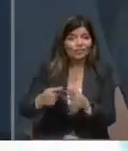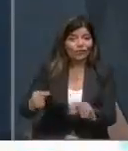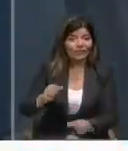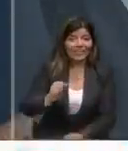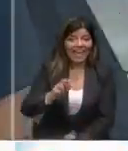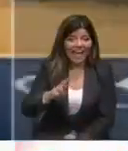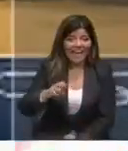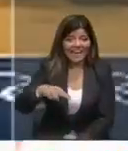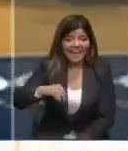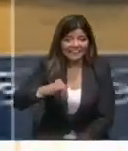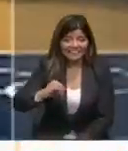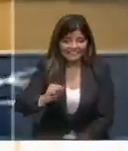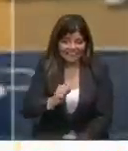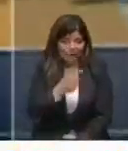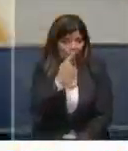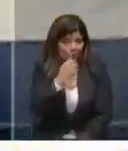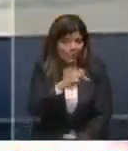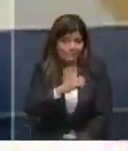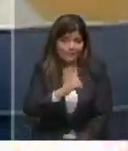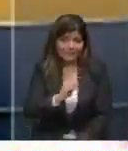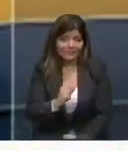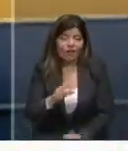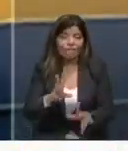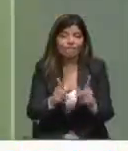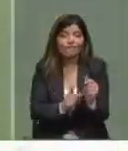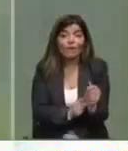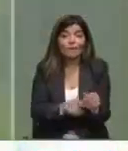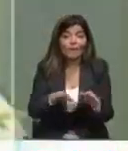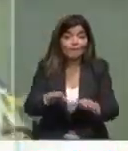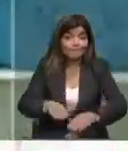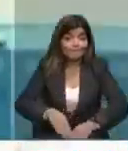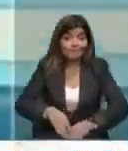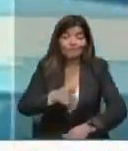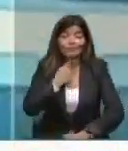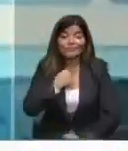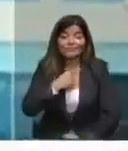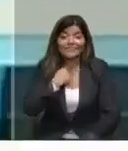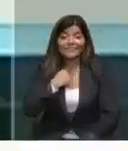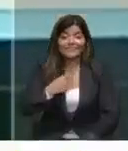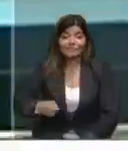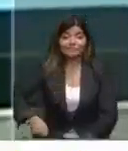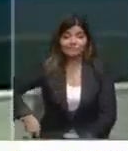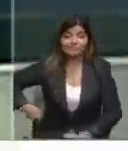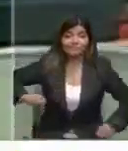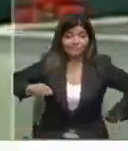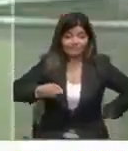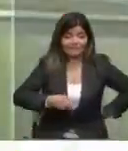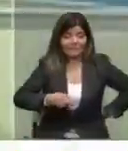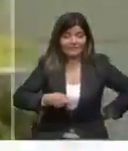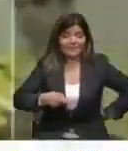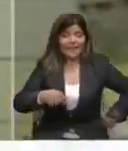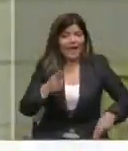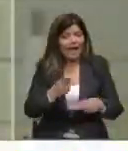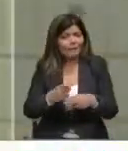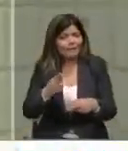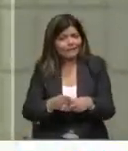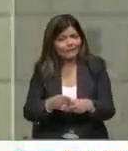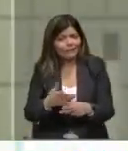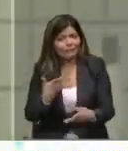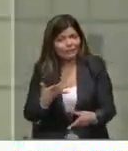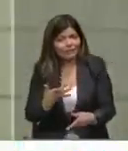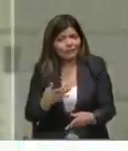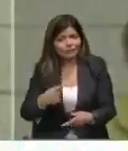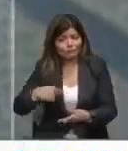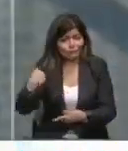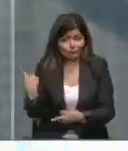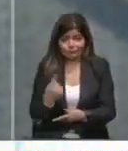Aranza. Una familia unida por el esgrima. Si le suena el apellido es porque el legado es importante. No